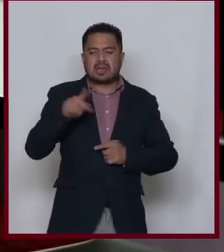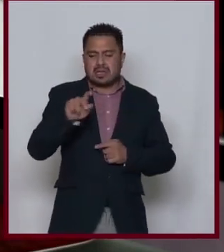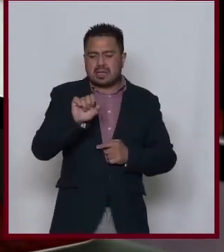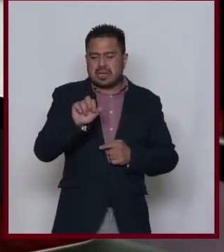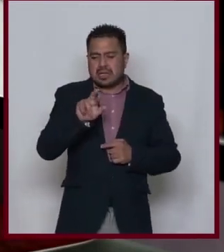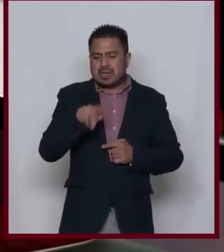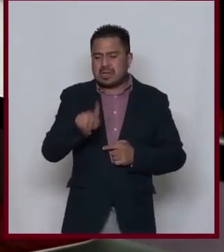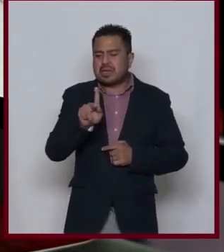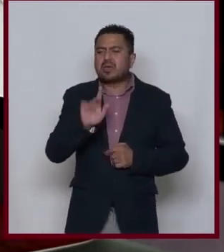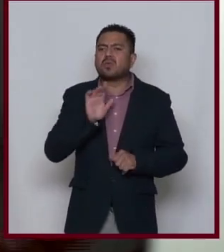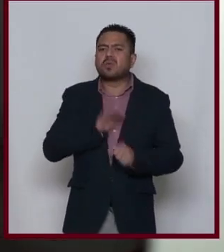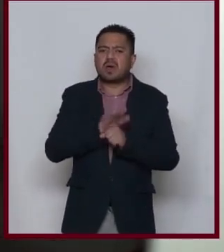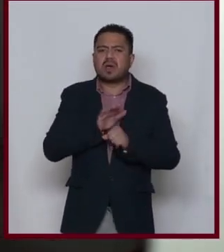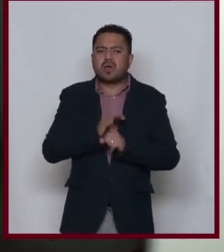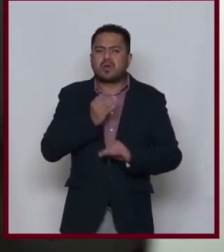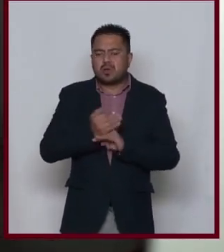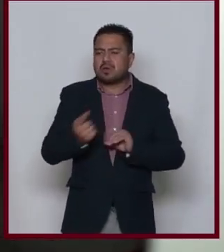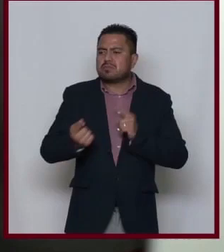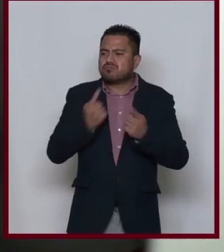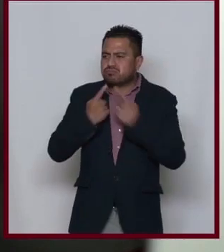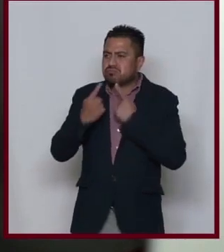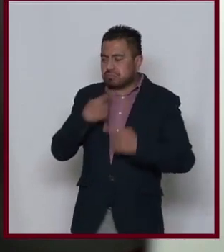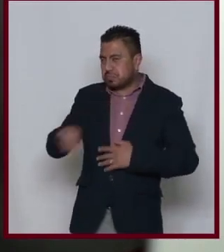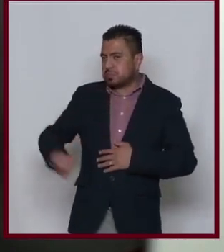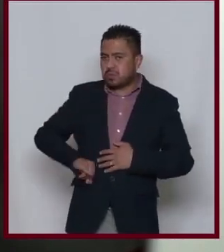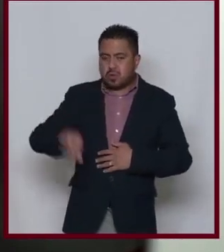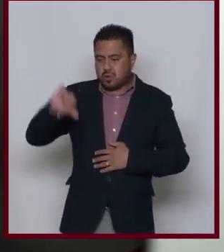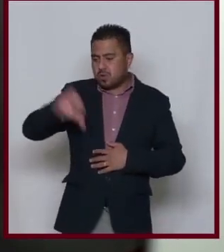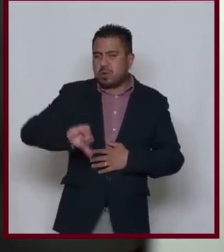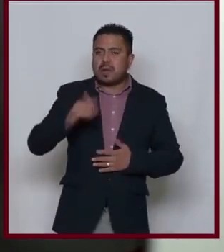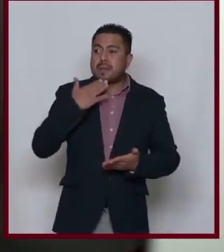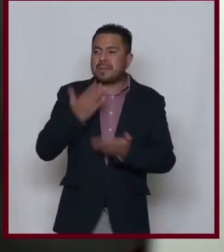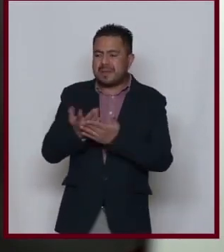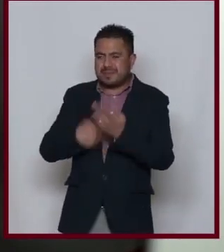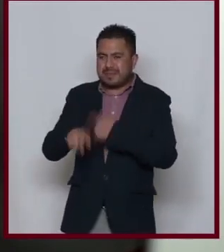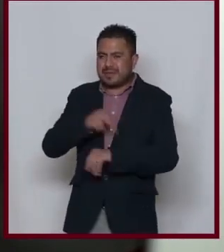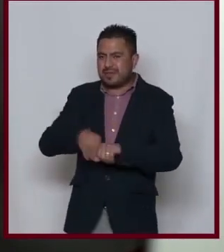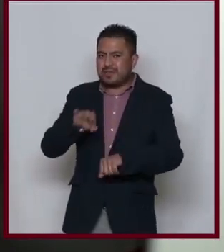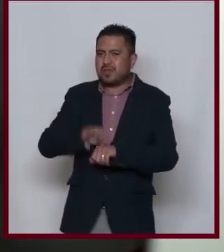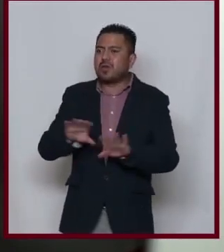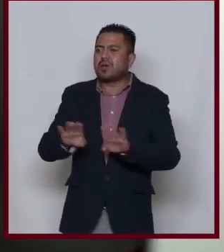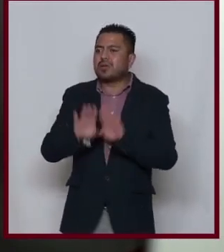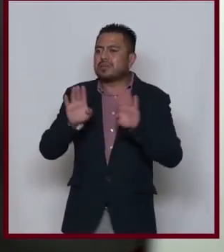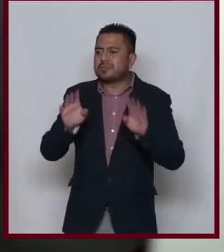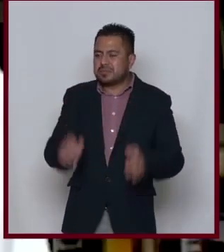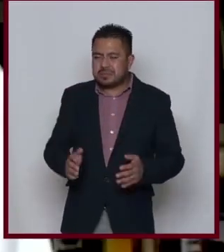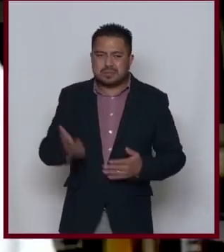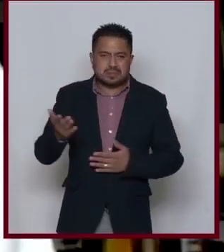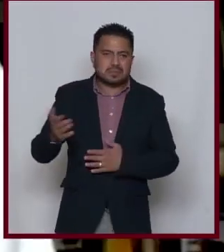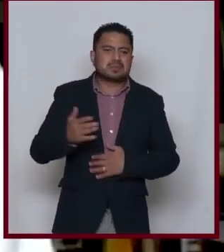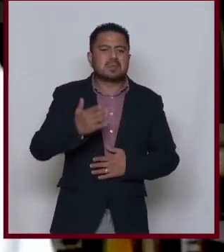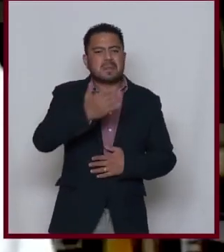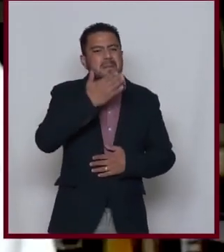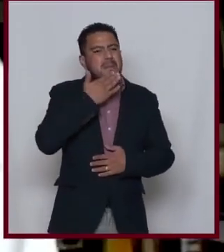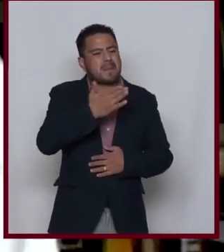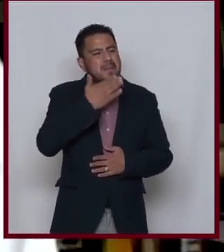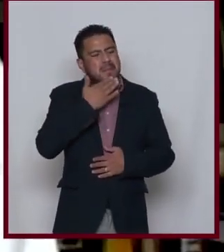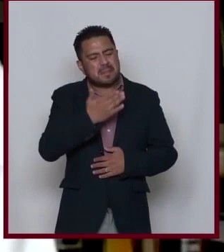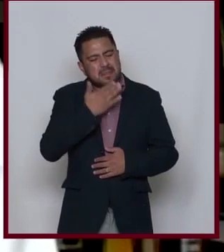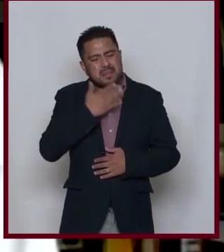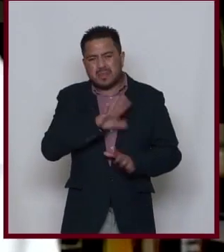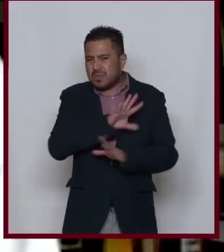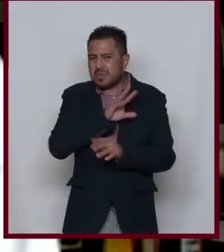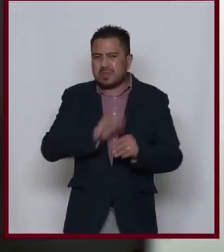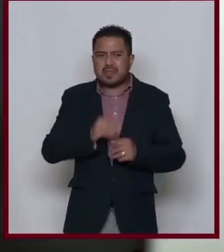Castañeda, con el cual vamos a tener una charla muy interesante el día de hoy. Bienvenido, doctor. ¿Cómo está? Bien, bien, gracias a Dios, todo